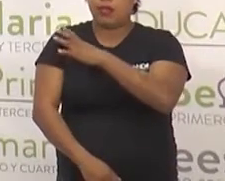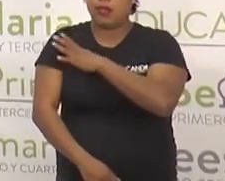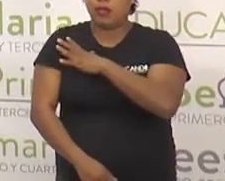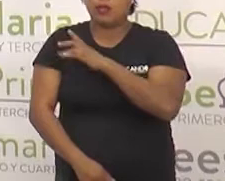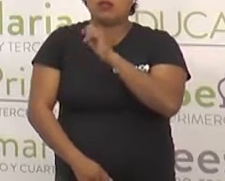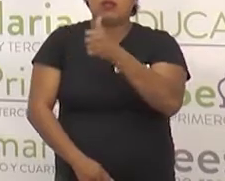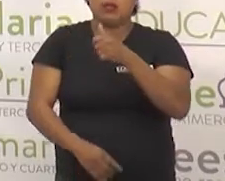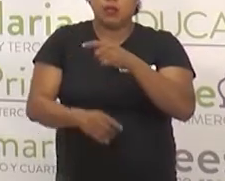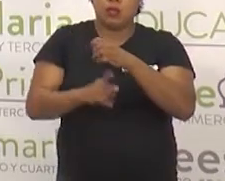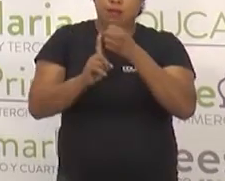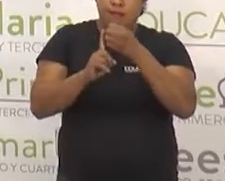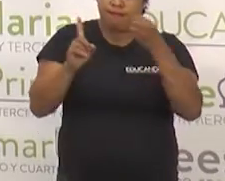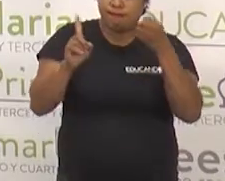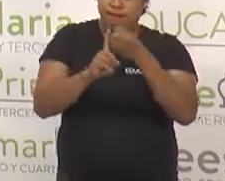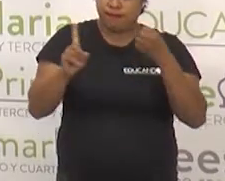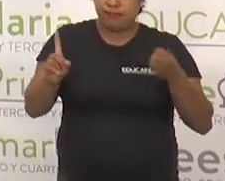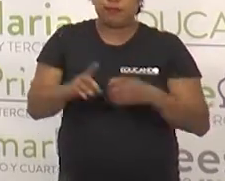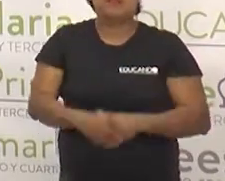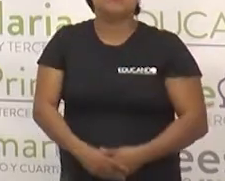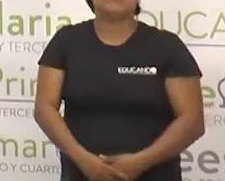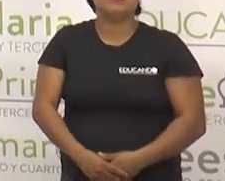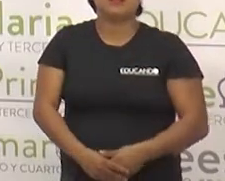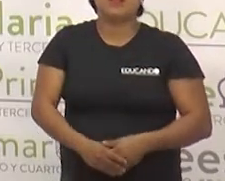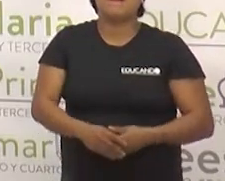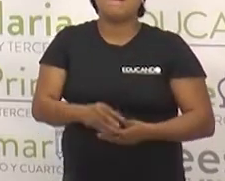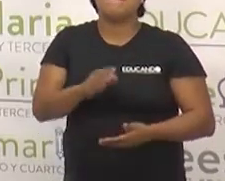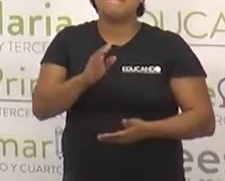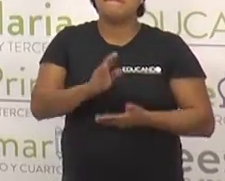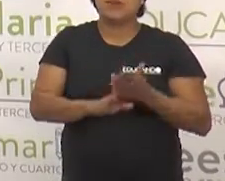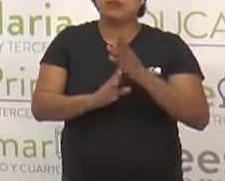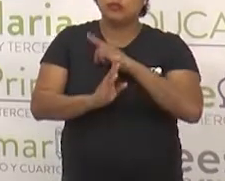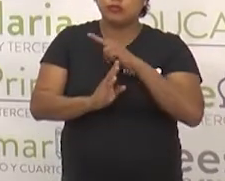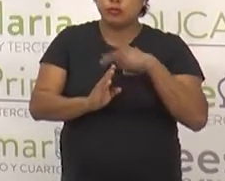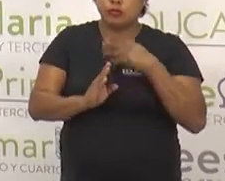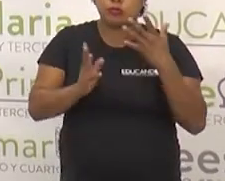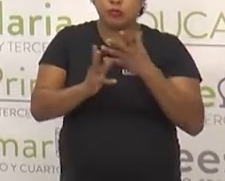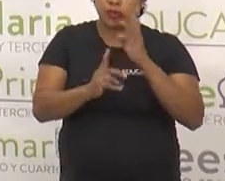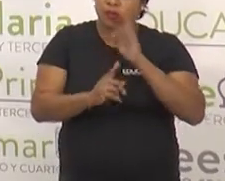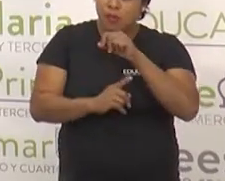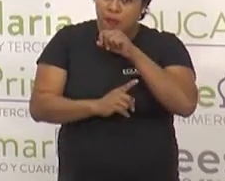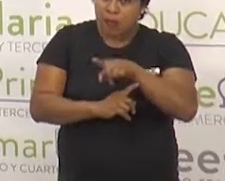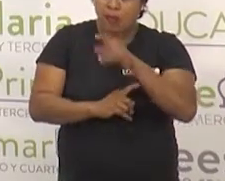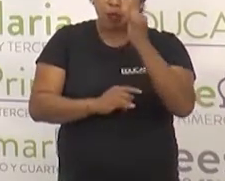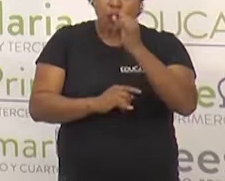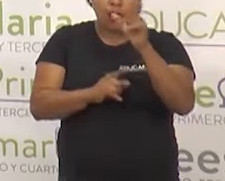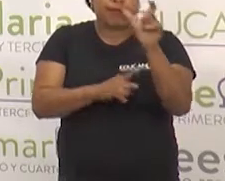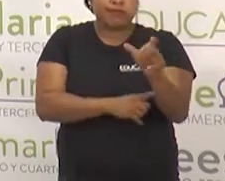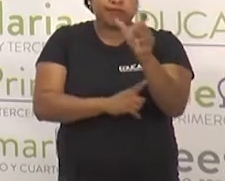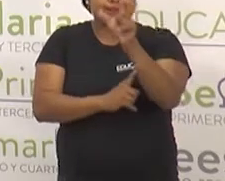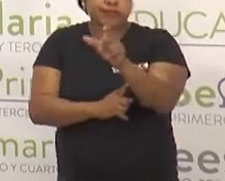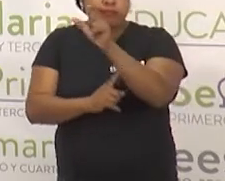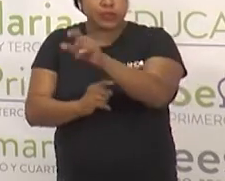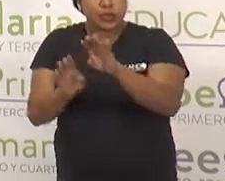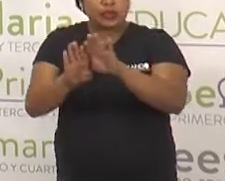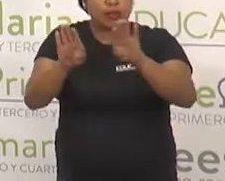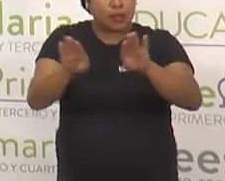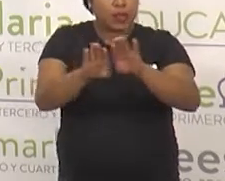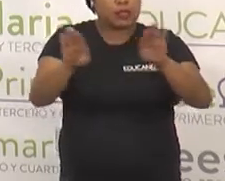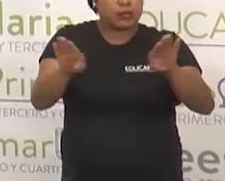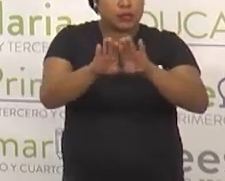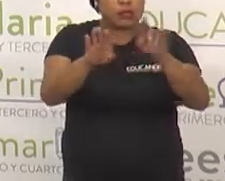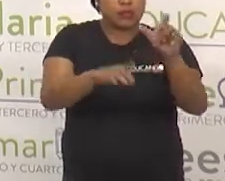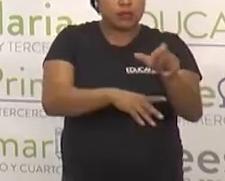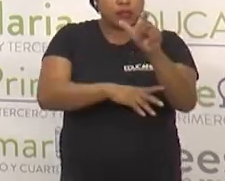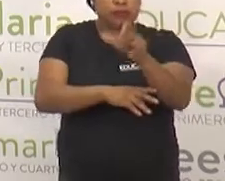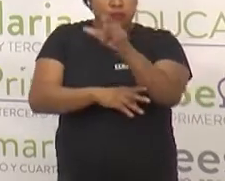Tenemos la siguiente oración. Vamos a separar la oración que